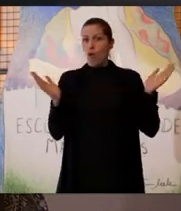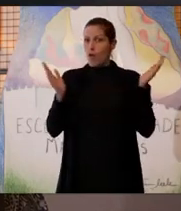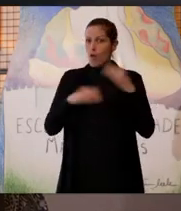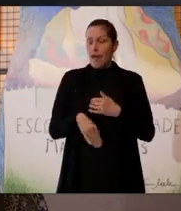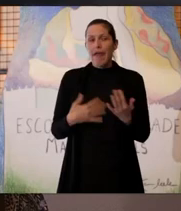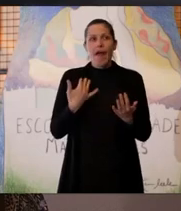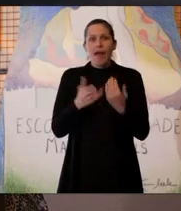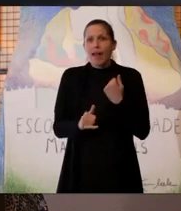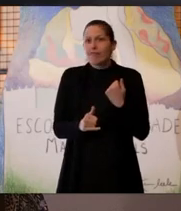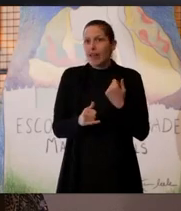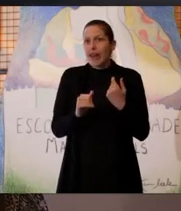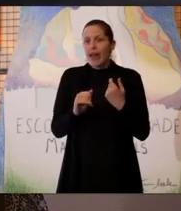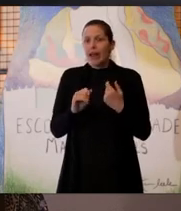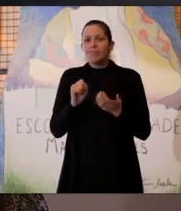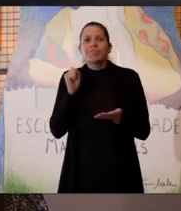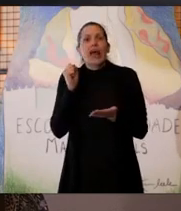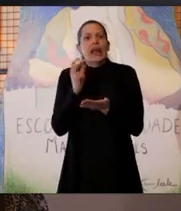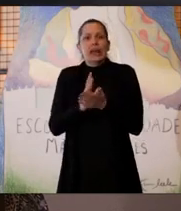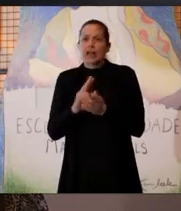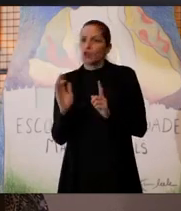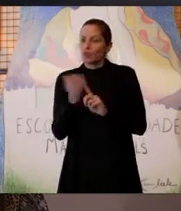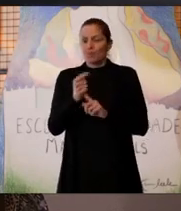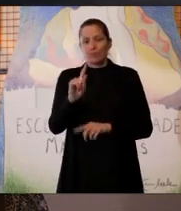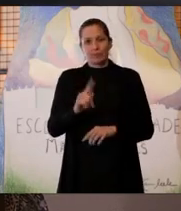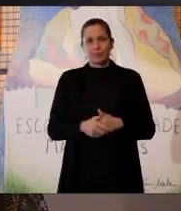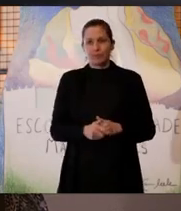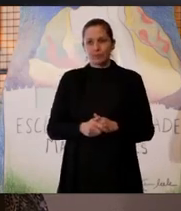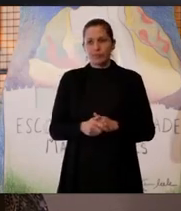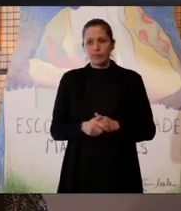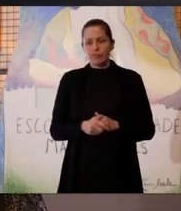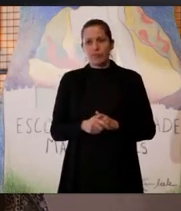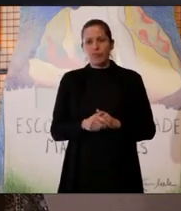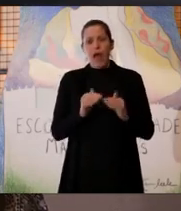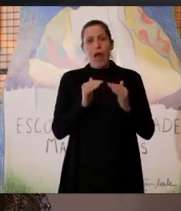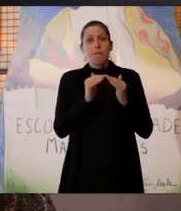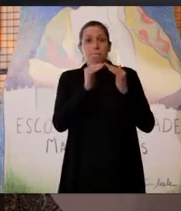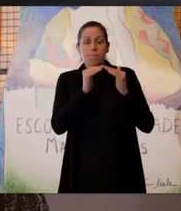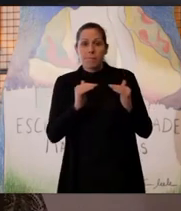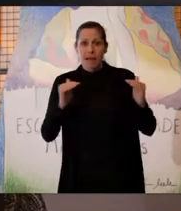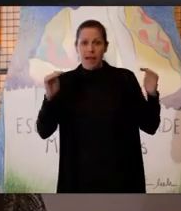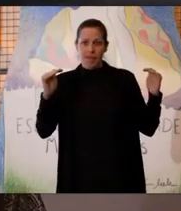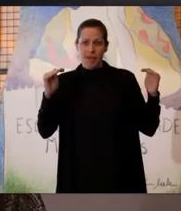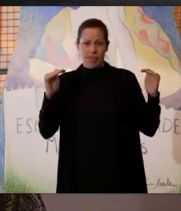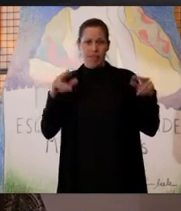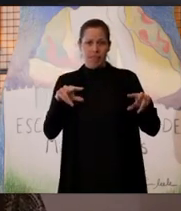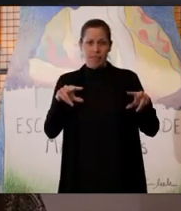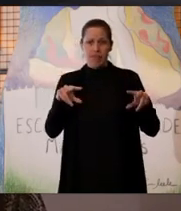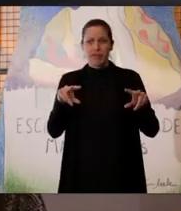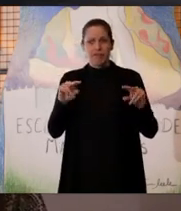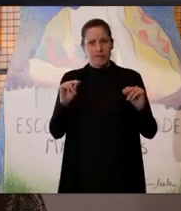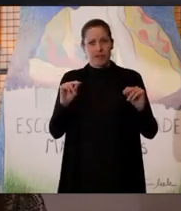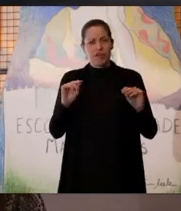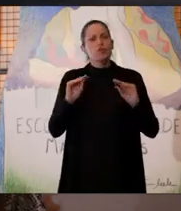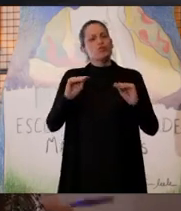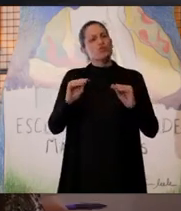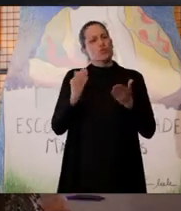consiguiendo el reto el fin de la paridad decía Alicia millares en un en un estudio que se llama paridad y